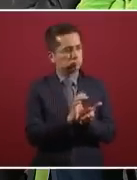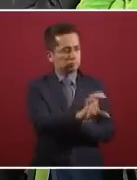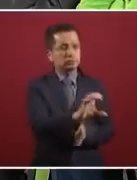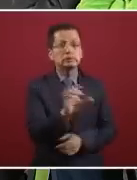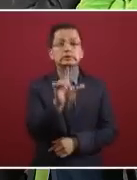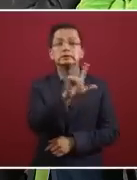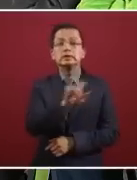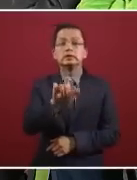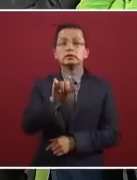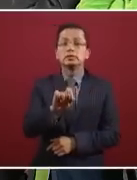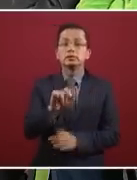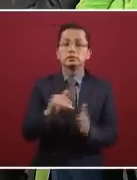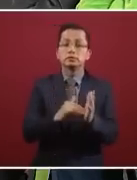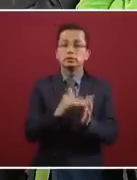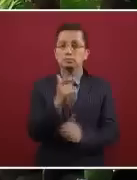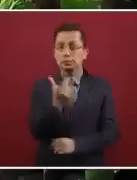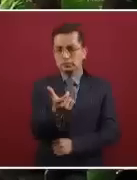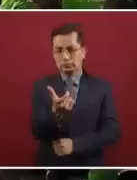mil pesos